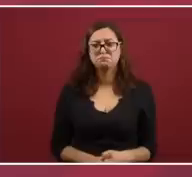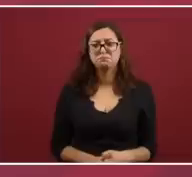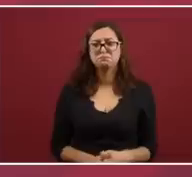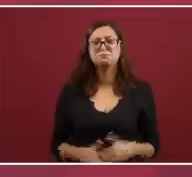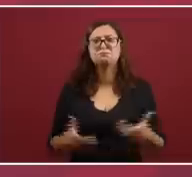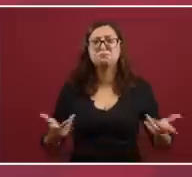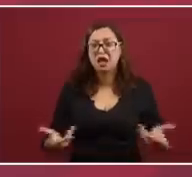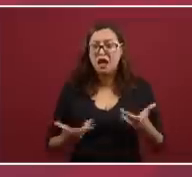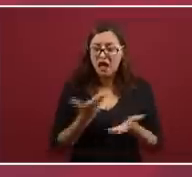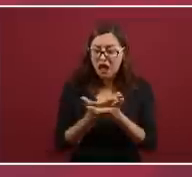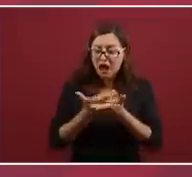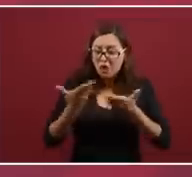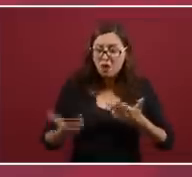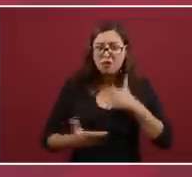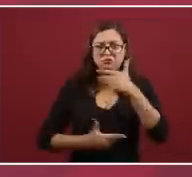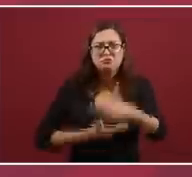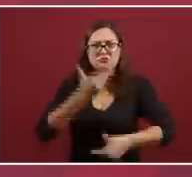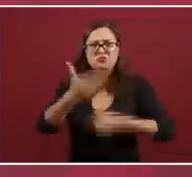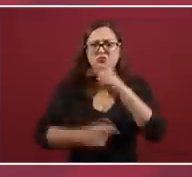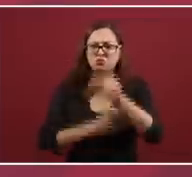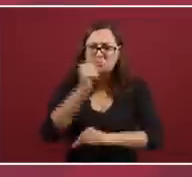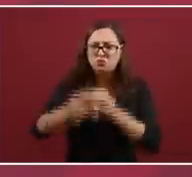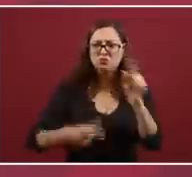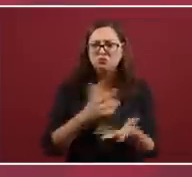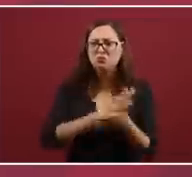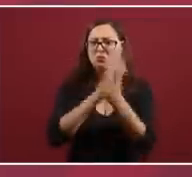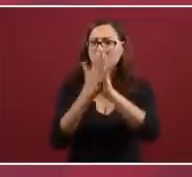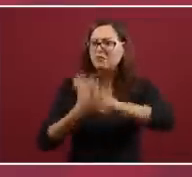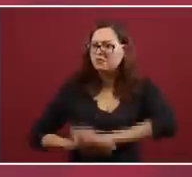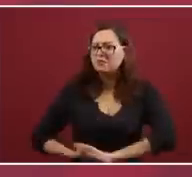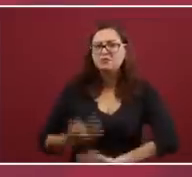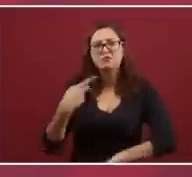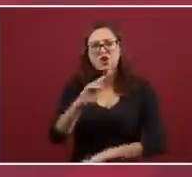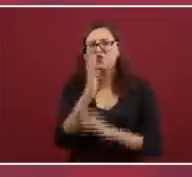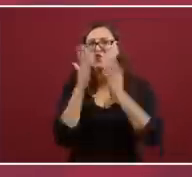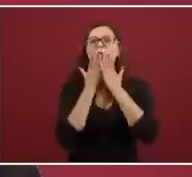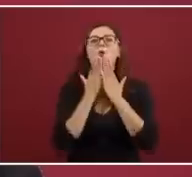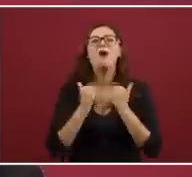sin violencia, que se esté logrando sin violencia,